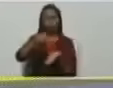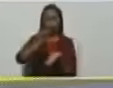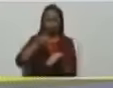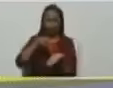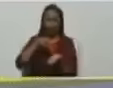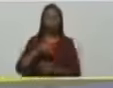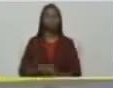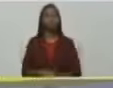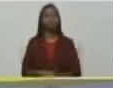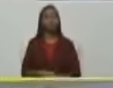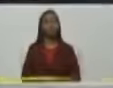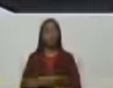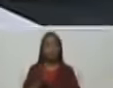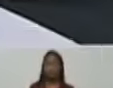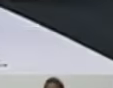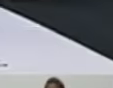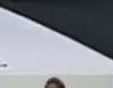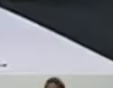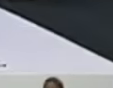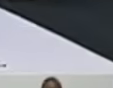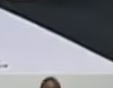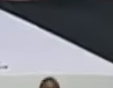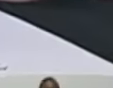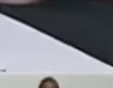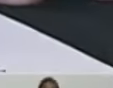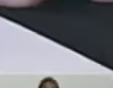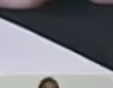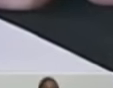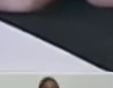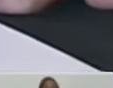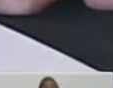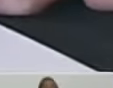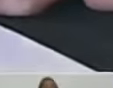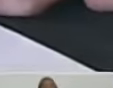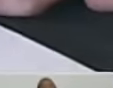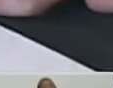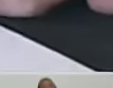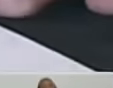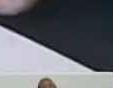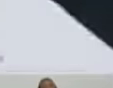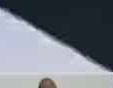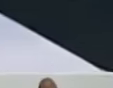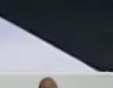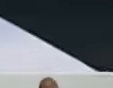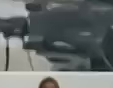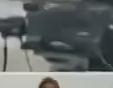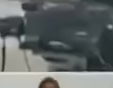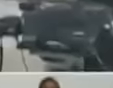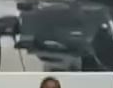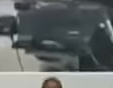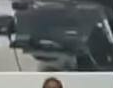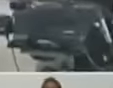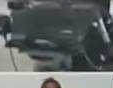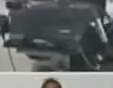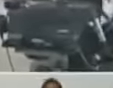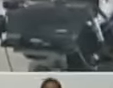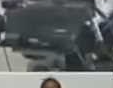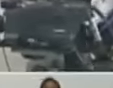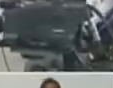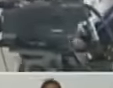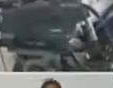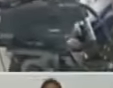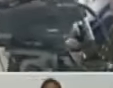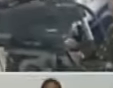Esta licencia confiere el derecho a las licenciatarias para ejercer las actividades de exploración en la búsqueda de nuevos yacimientos de gas